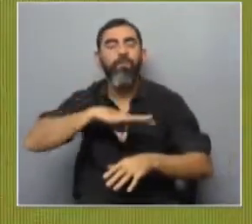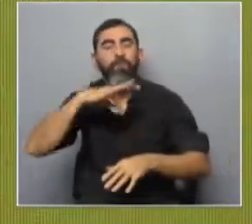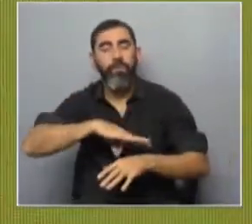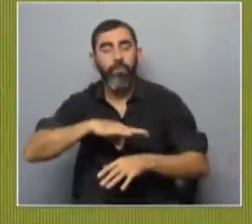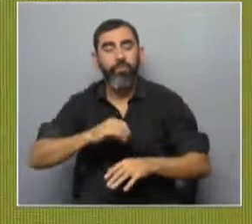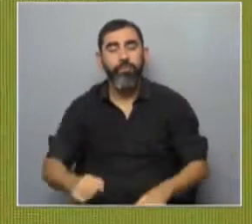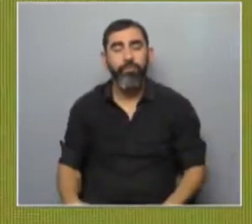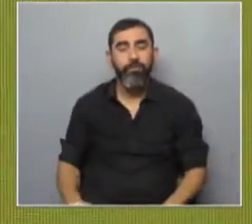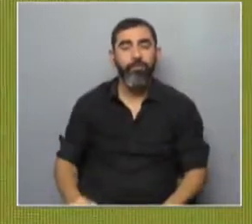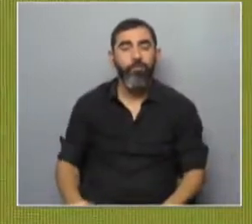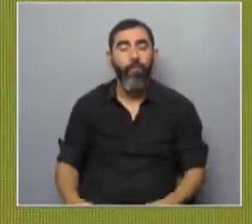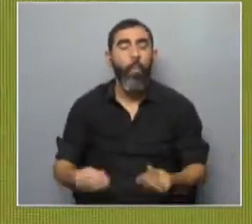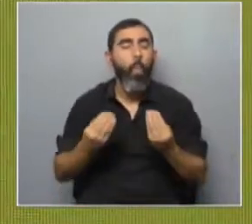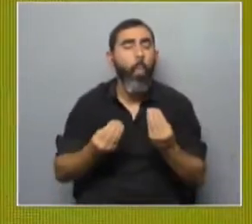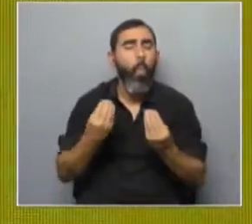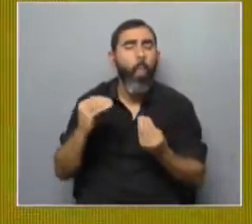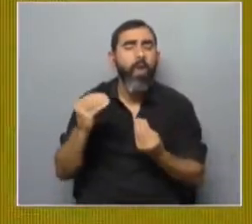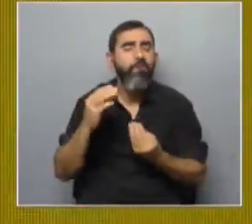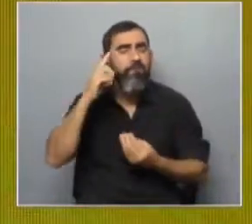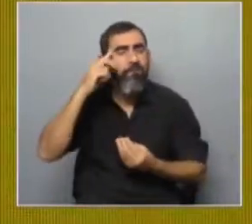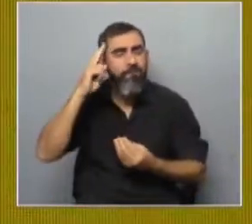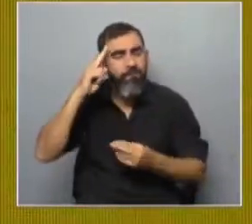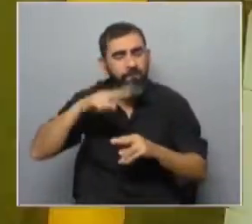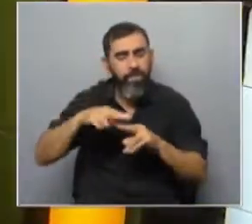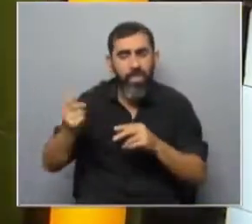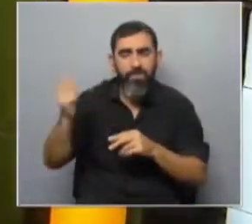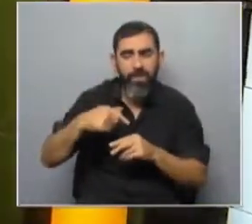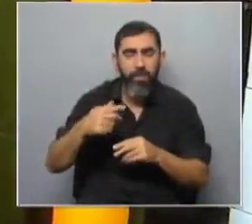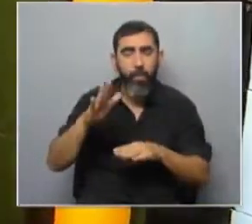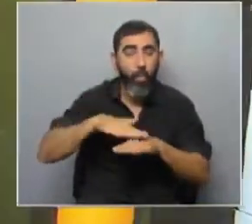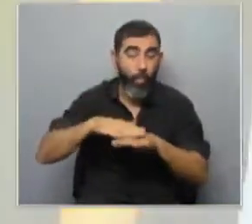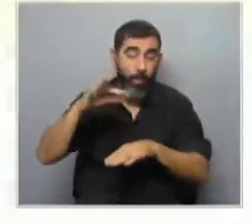y bueno, cuáles son las enfermedades que genera.